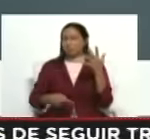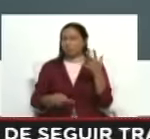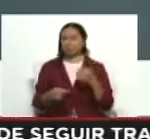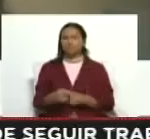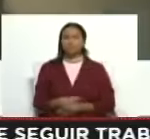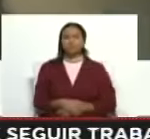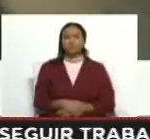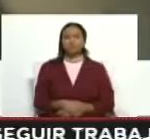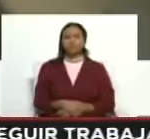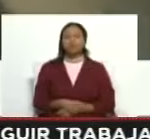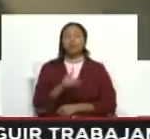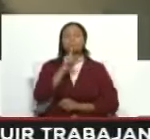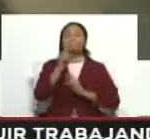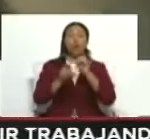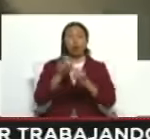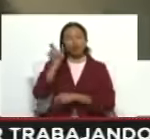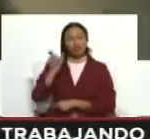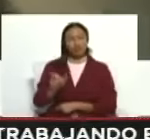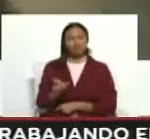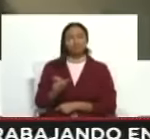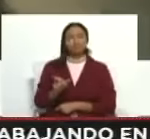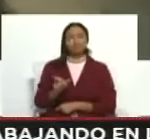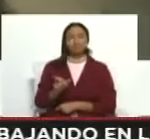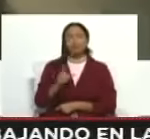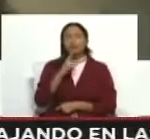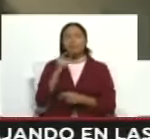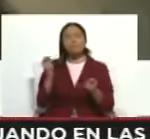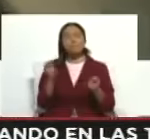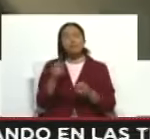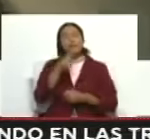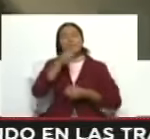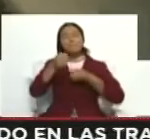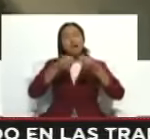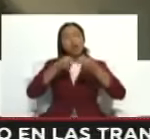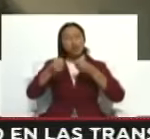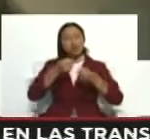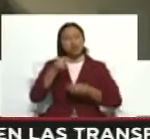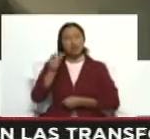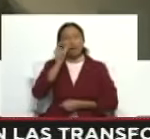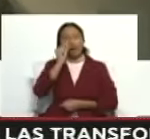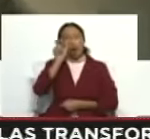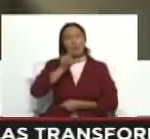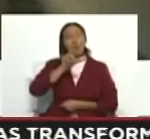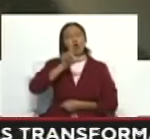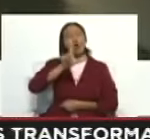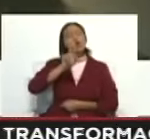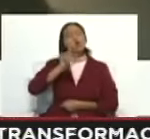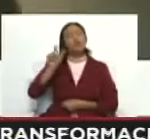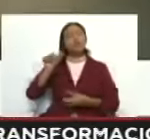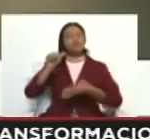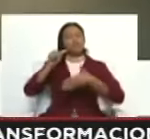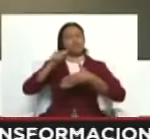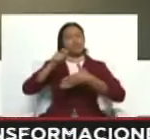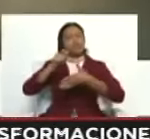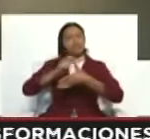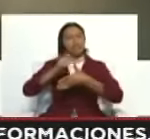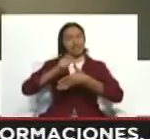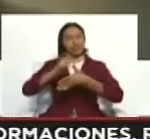Muy buenas tardes. Realiza la pregunta el periodista Luis Guillermo García por Telesur.